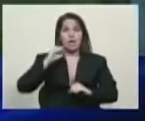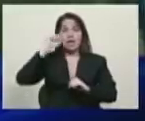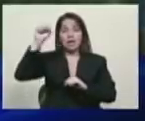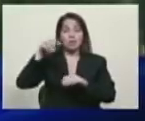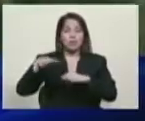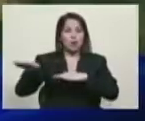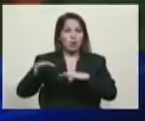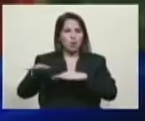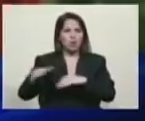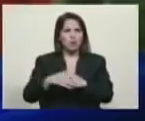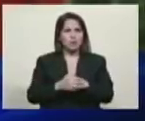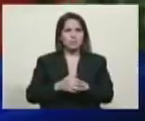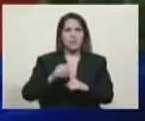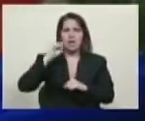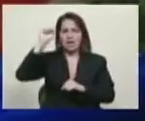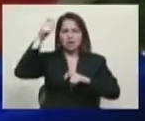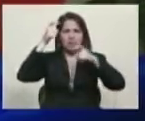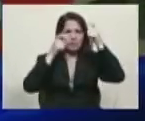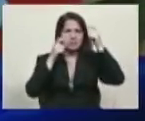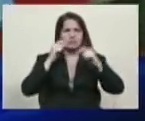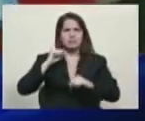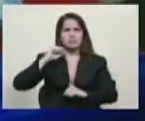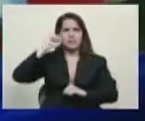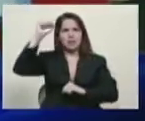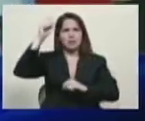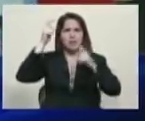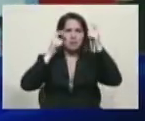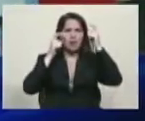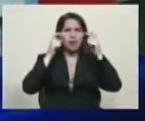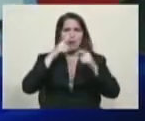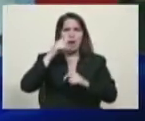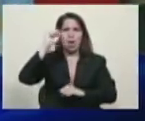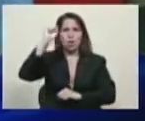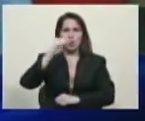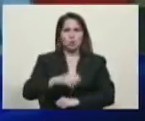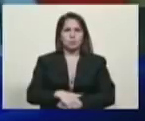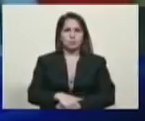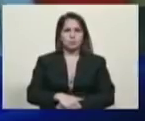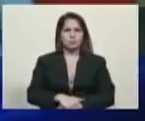Cogedes! ¡Que viva Chávez y que viva Maduro!